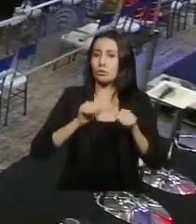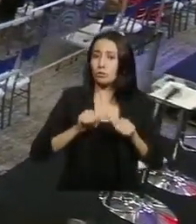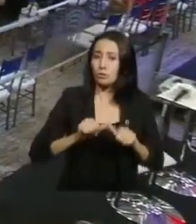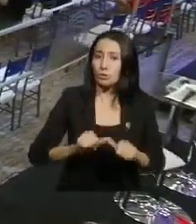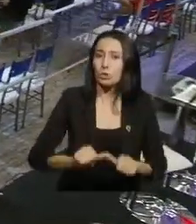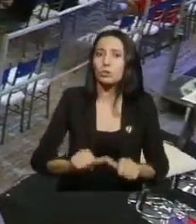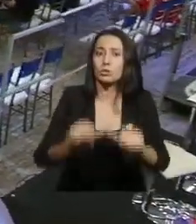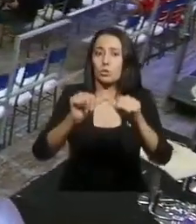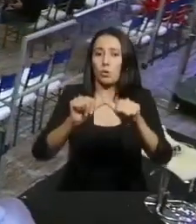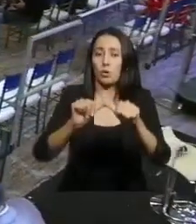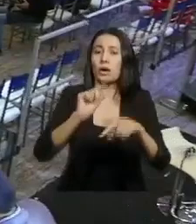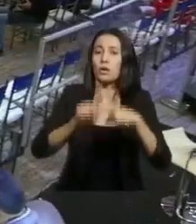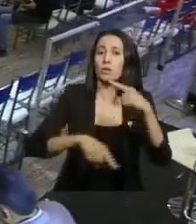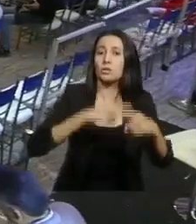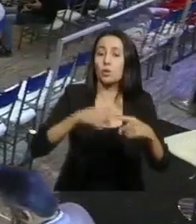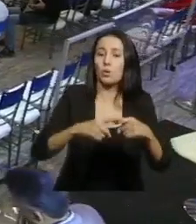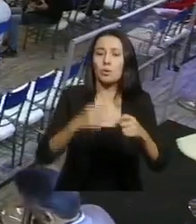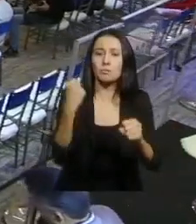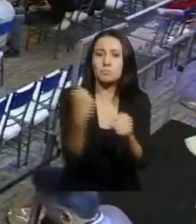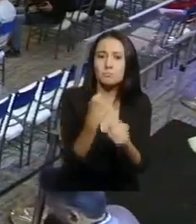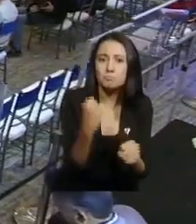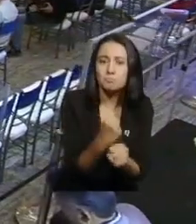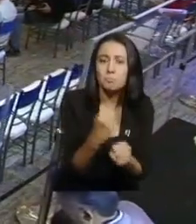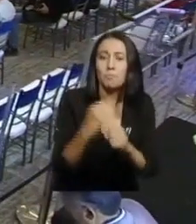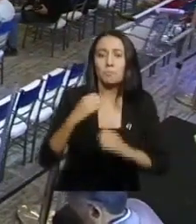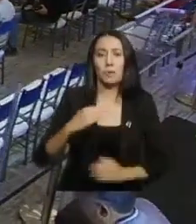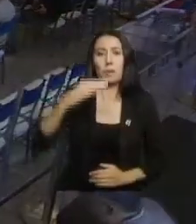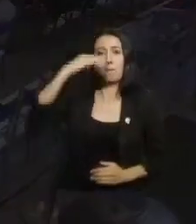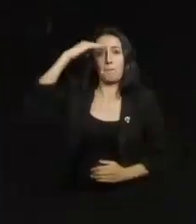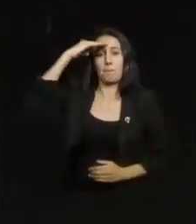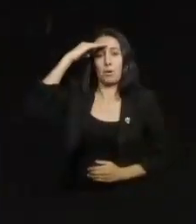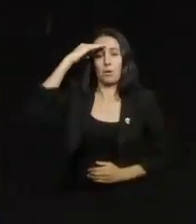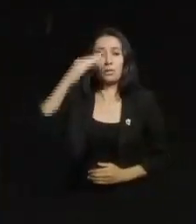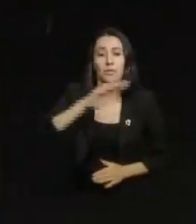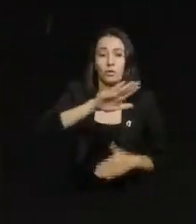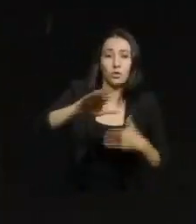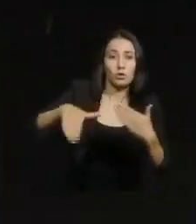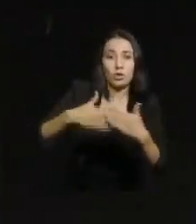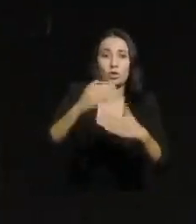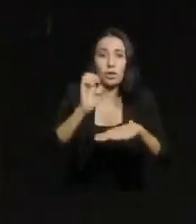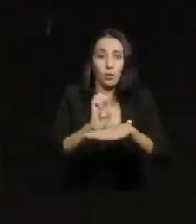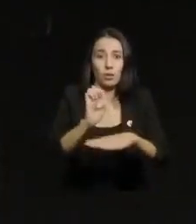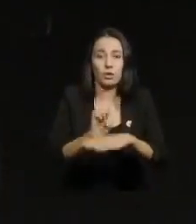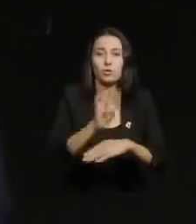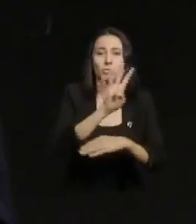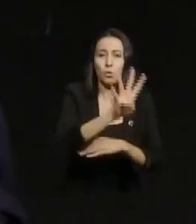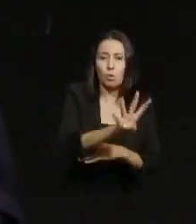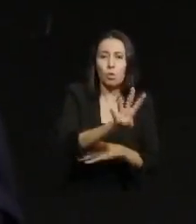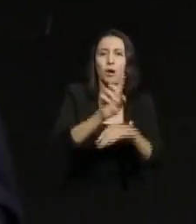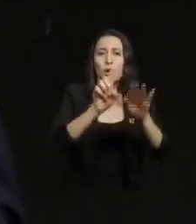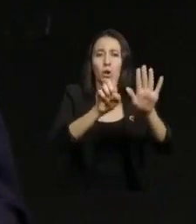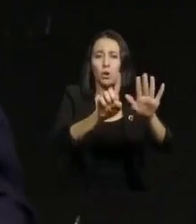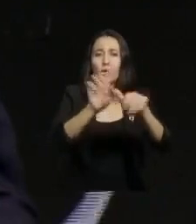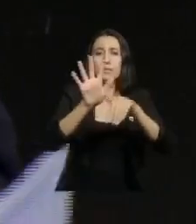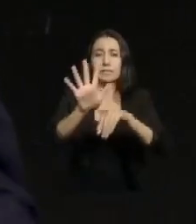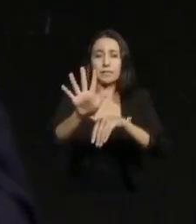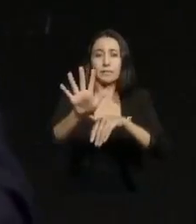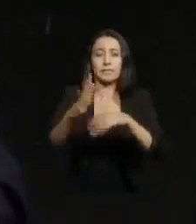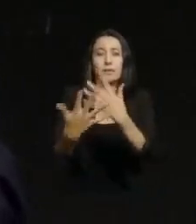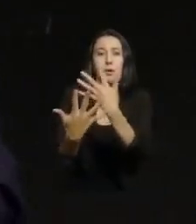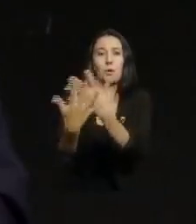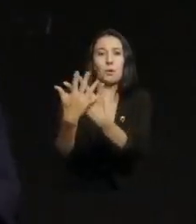Por lo tanto, en cuanto a los operativos ordinarios que ha hecho la Policía Nacional a lo largo y ancho del país, tenemos 465